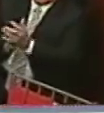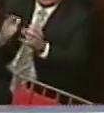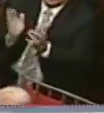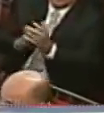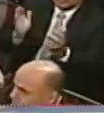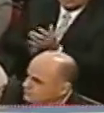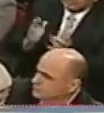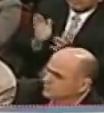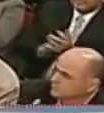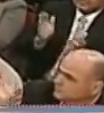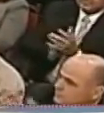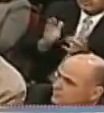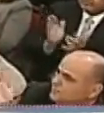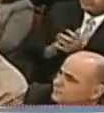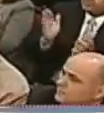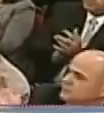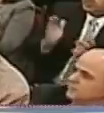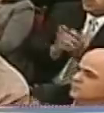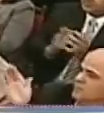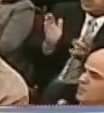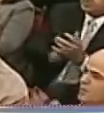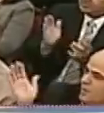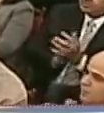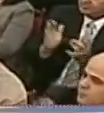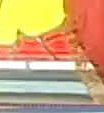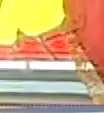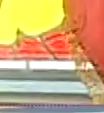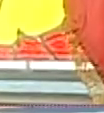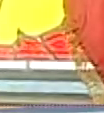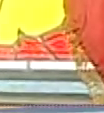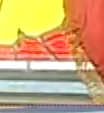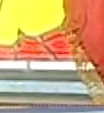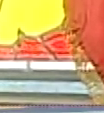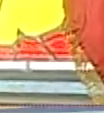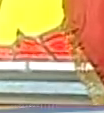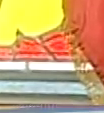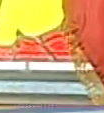a la plenaria del Consejo Federal de Gobierno.